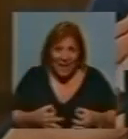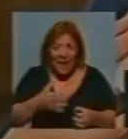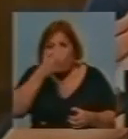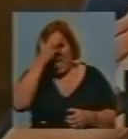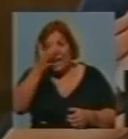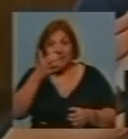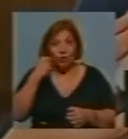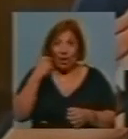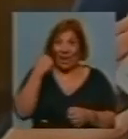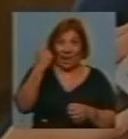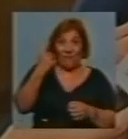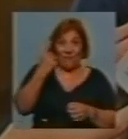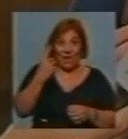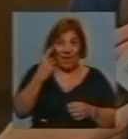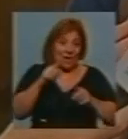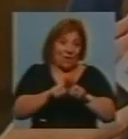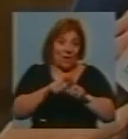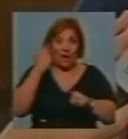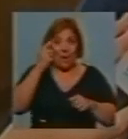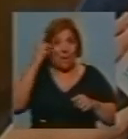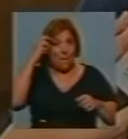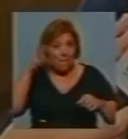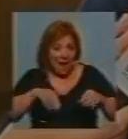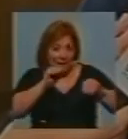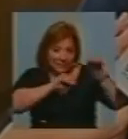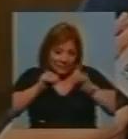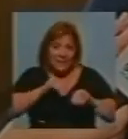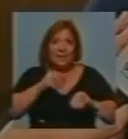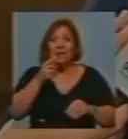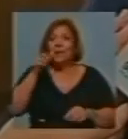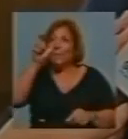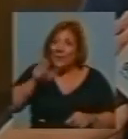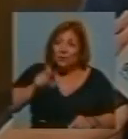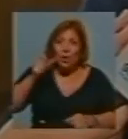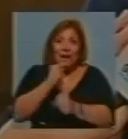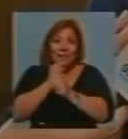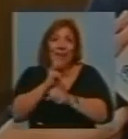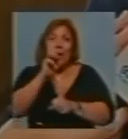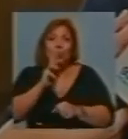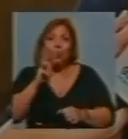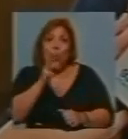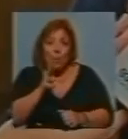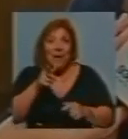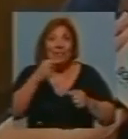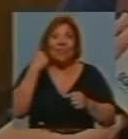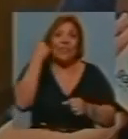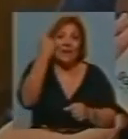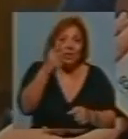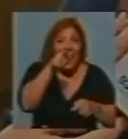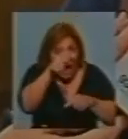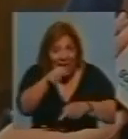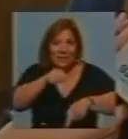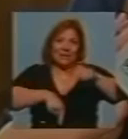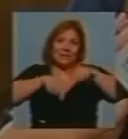el jefe del gerente de planificación estratégica, recursos humanos, son asesores del director general y secretaría. Ahí es donde se gestiona y